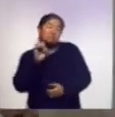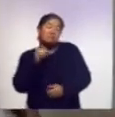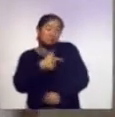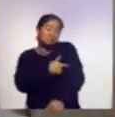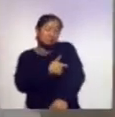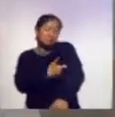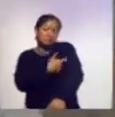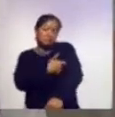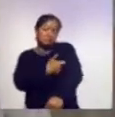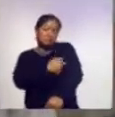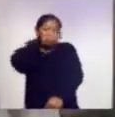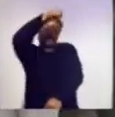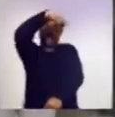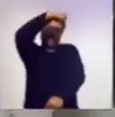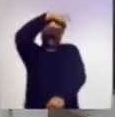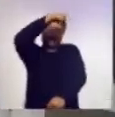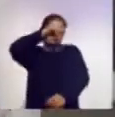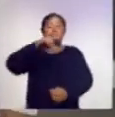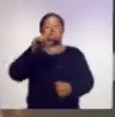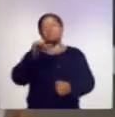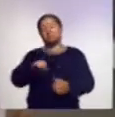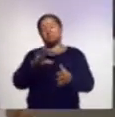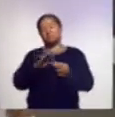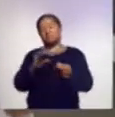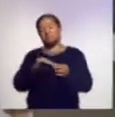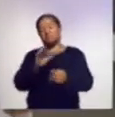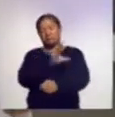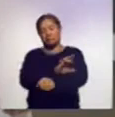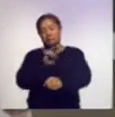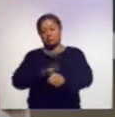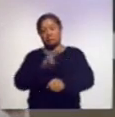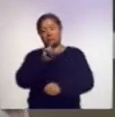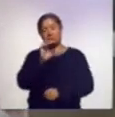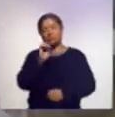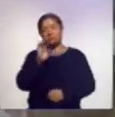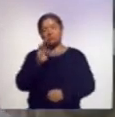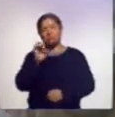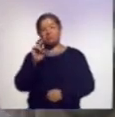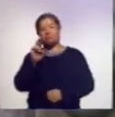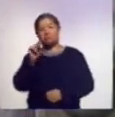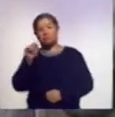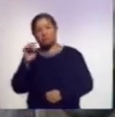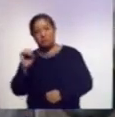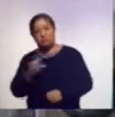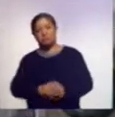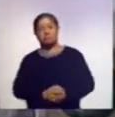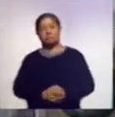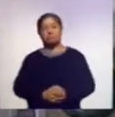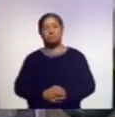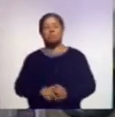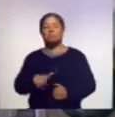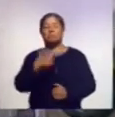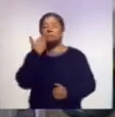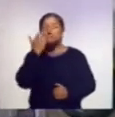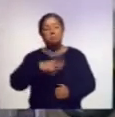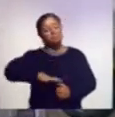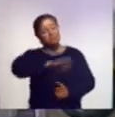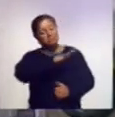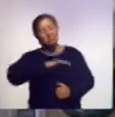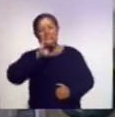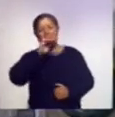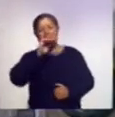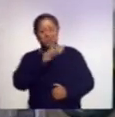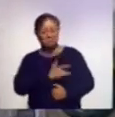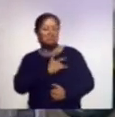como lo explica el coordinador Roberto Tepatzi Carranco. La idea de tener un lactario es que la mamá tenga un espacio donde ella se